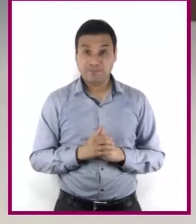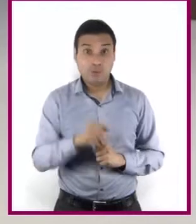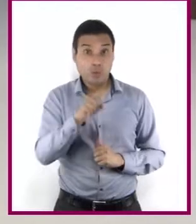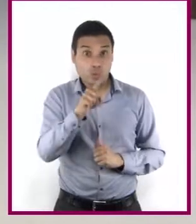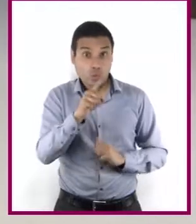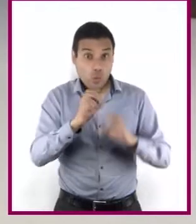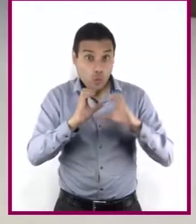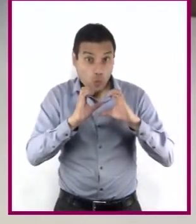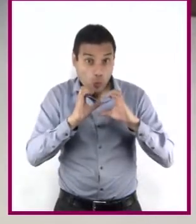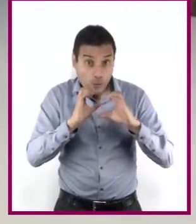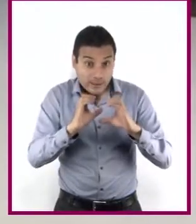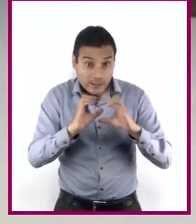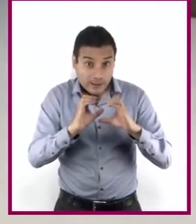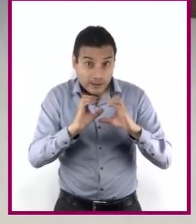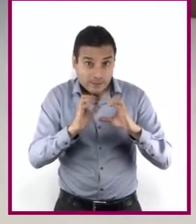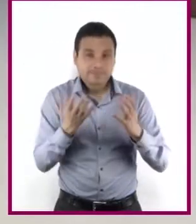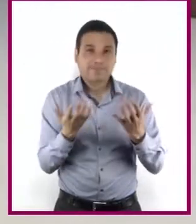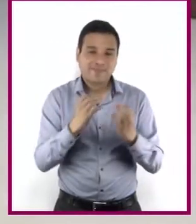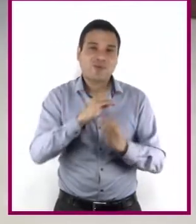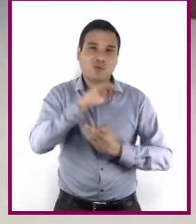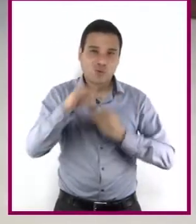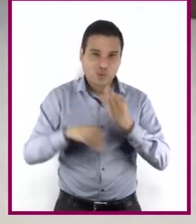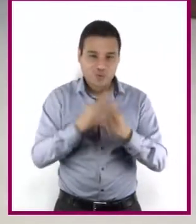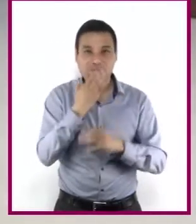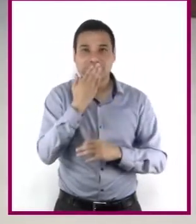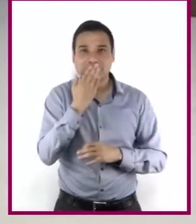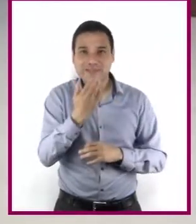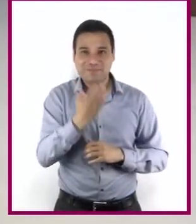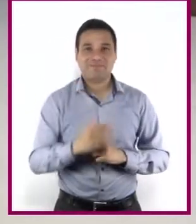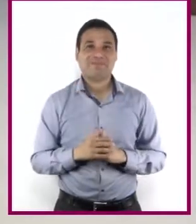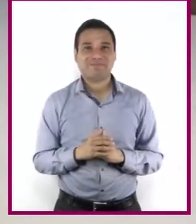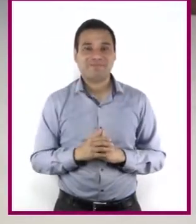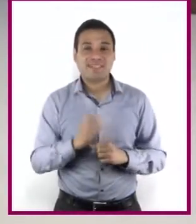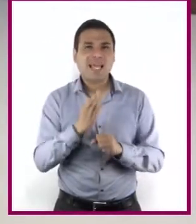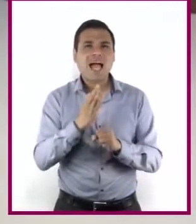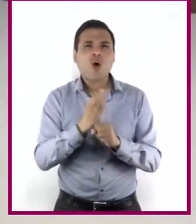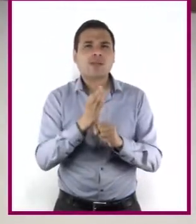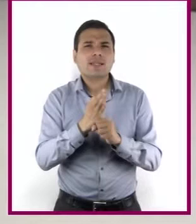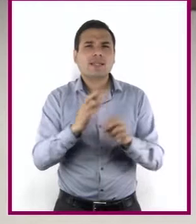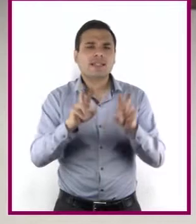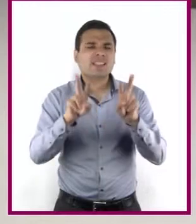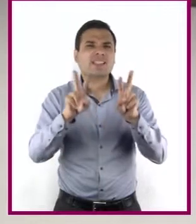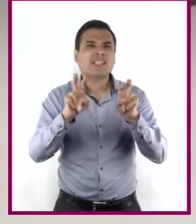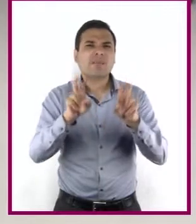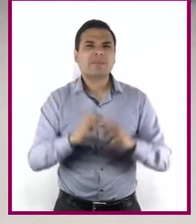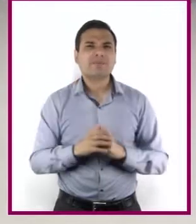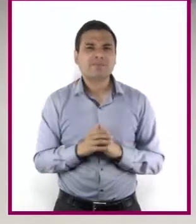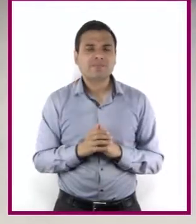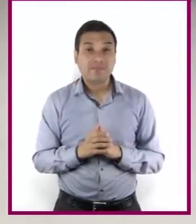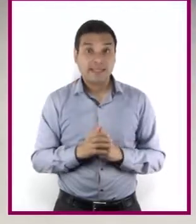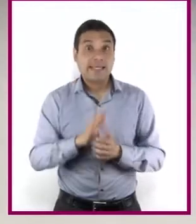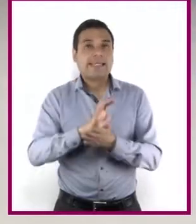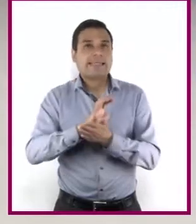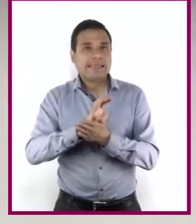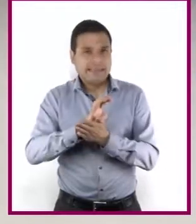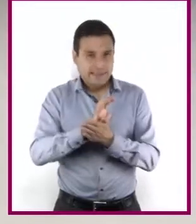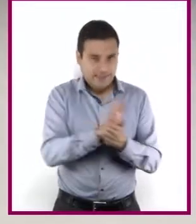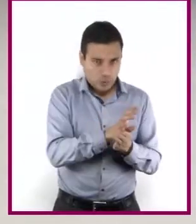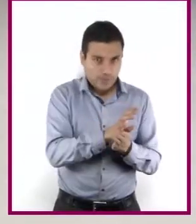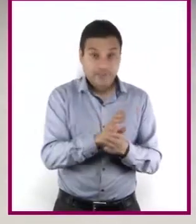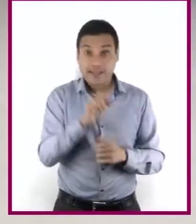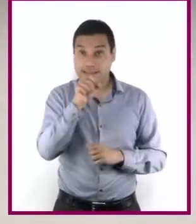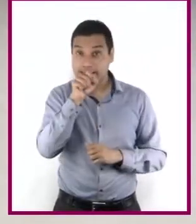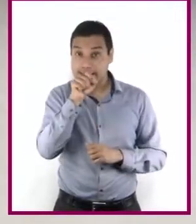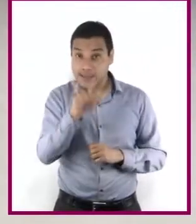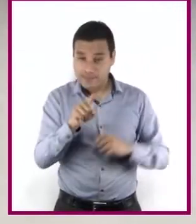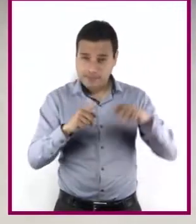a nosotros mismos, cuidamos a los demás. El tema de hoy es la discriminación y las luchas por el respeto